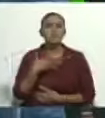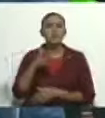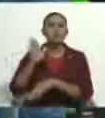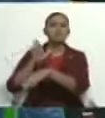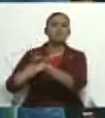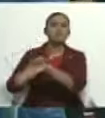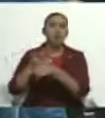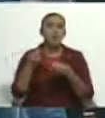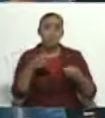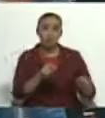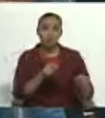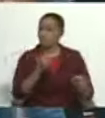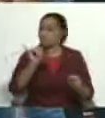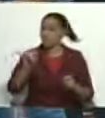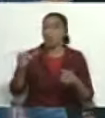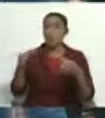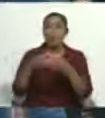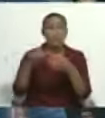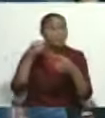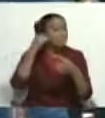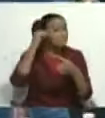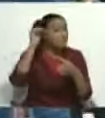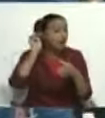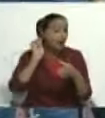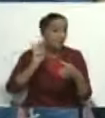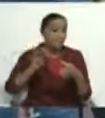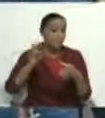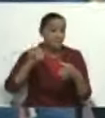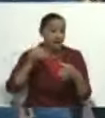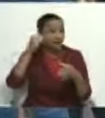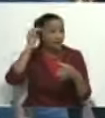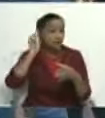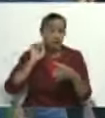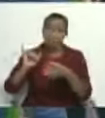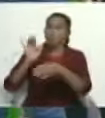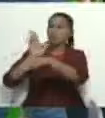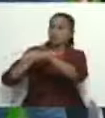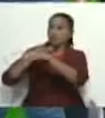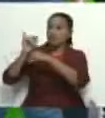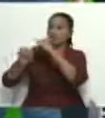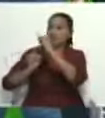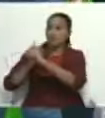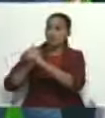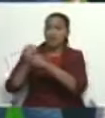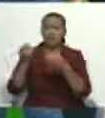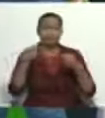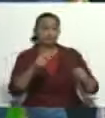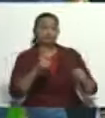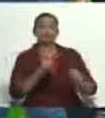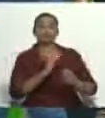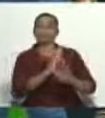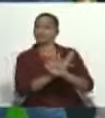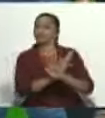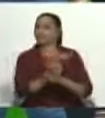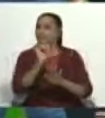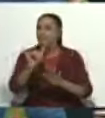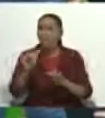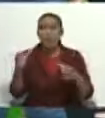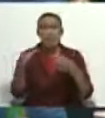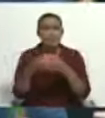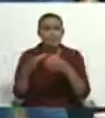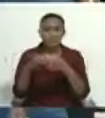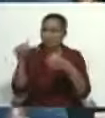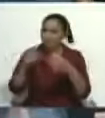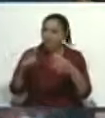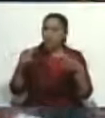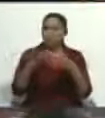La Sayona y su combo. ¿Quién pidió las sanciones? Ellos, la Sayona y su combo y el